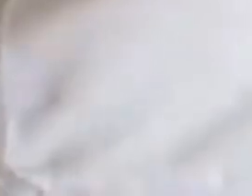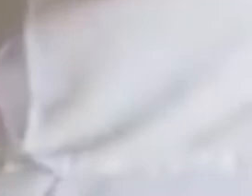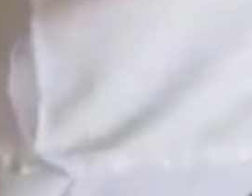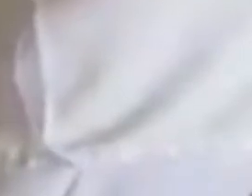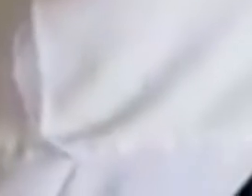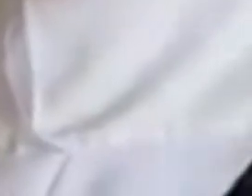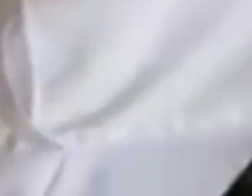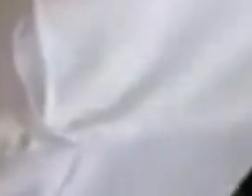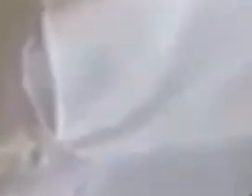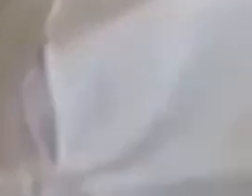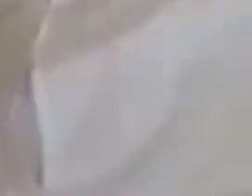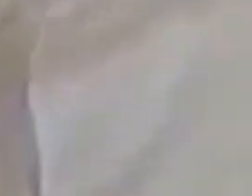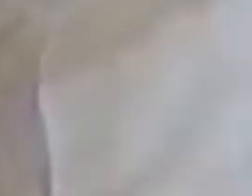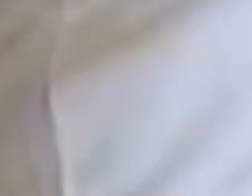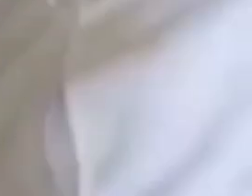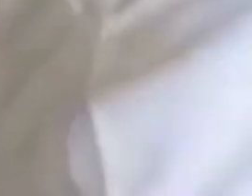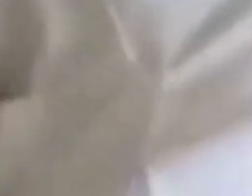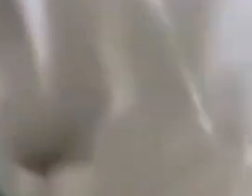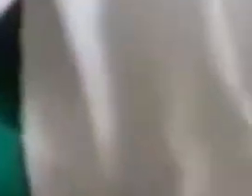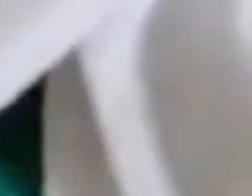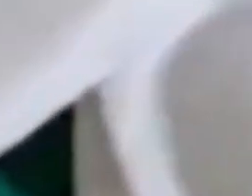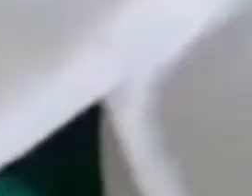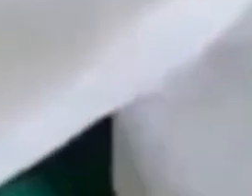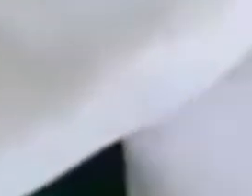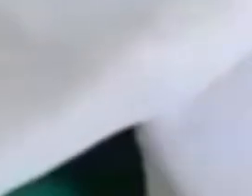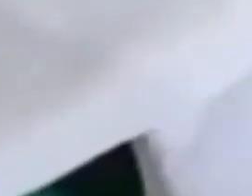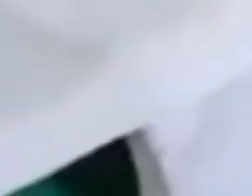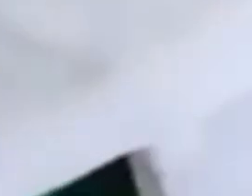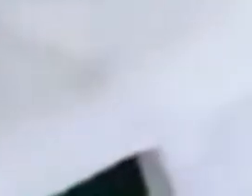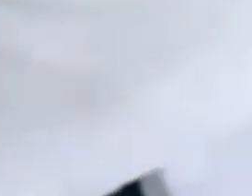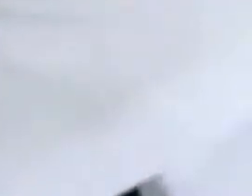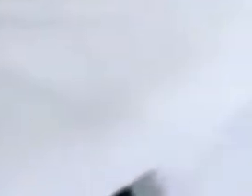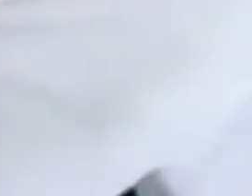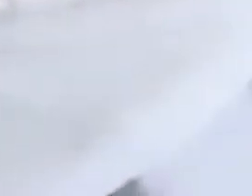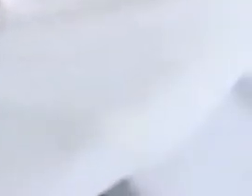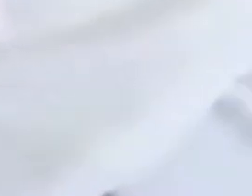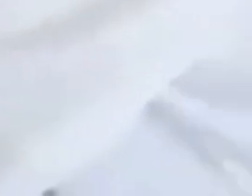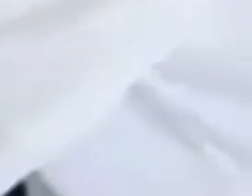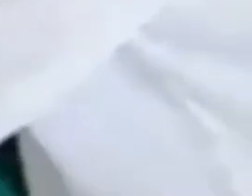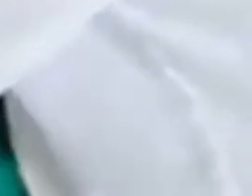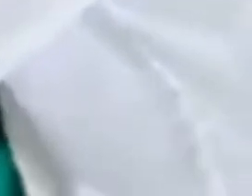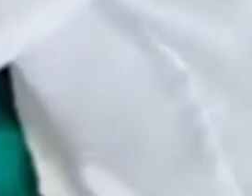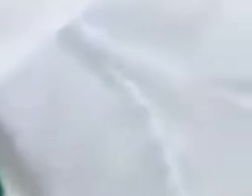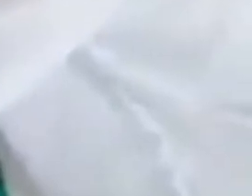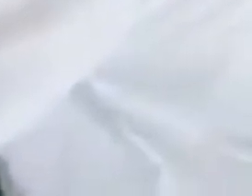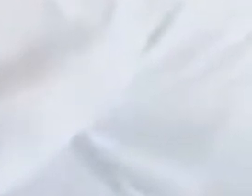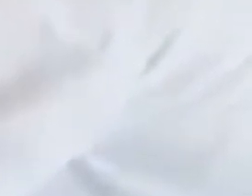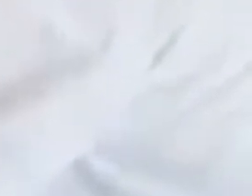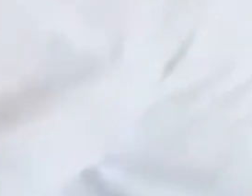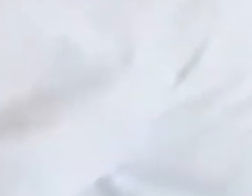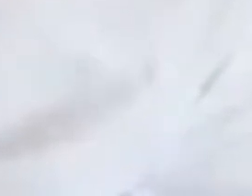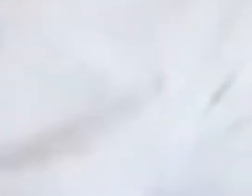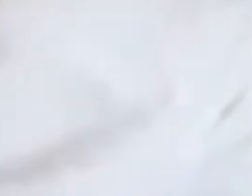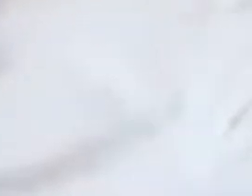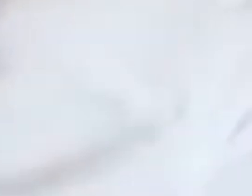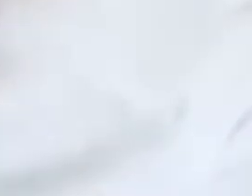Y La Paz de Carazo, Centro de Salud a las 2 de la tarde. Vacunación